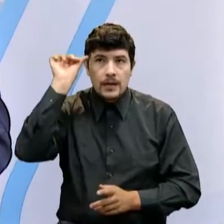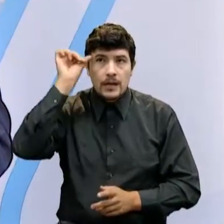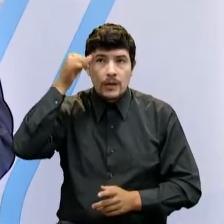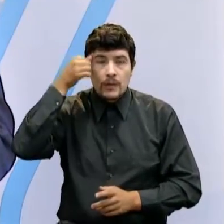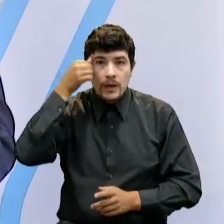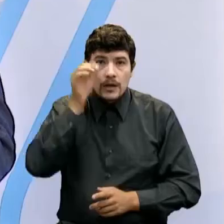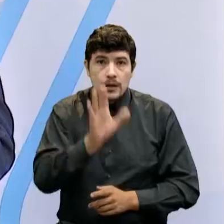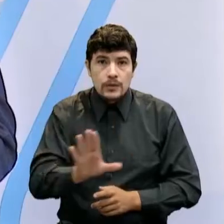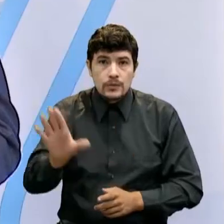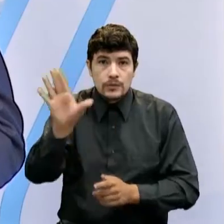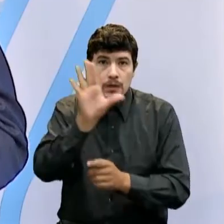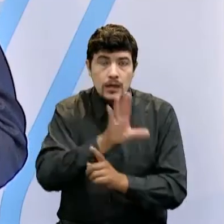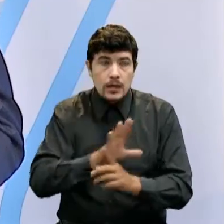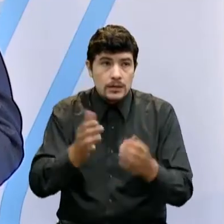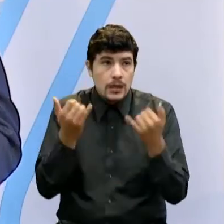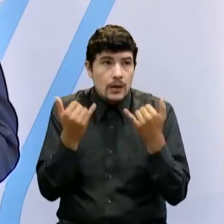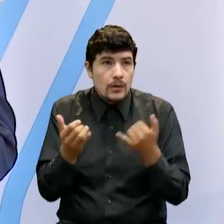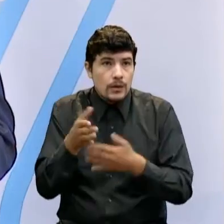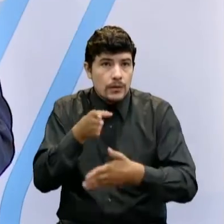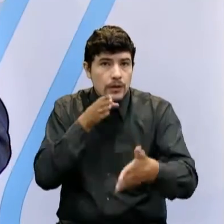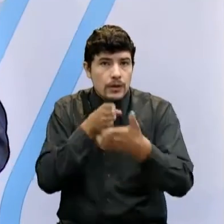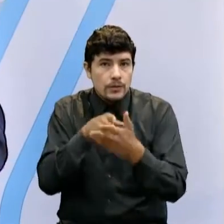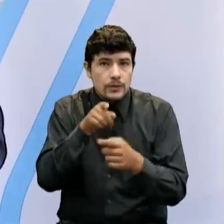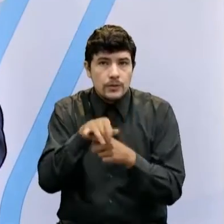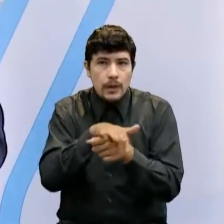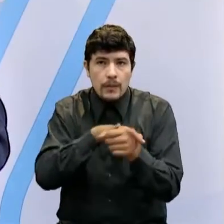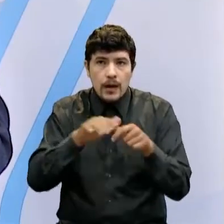que, si usted tiene una denuncia de su barrio o